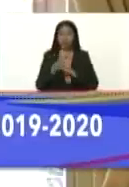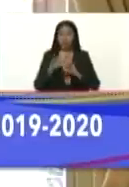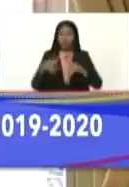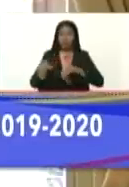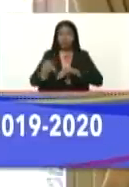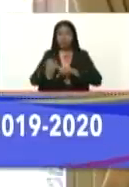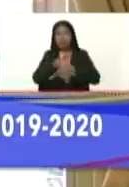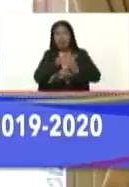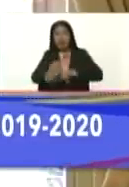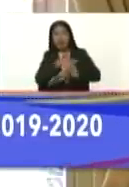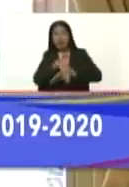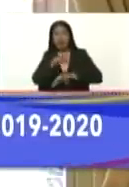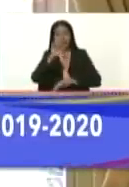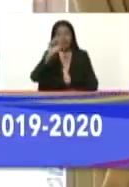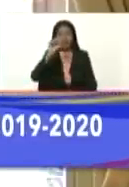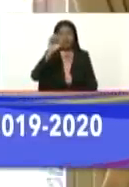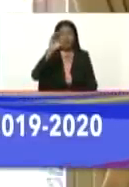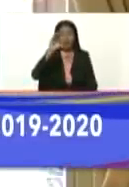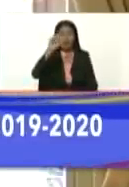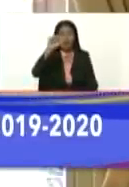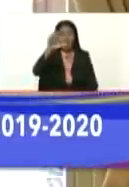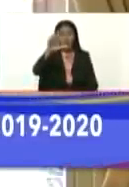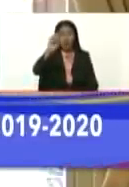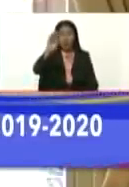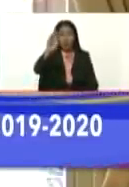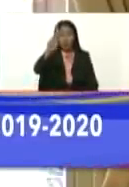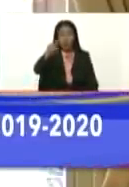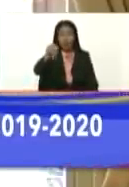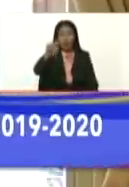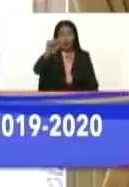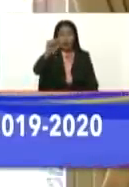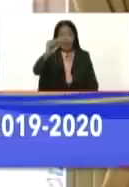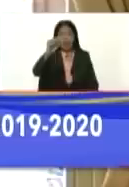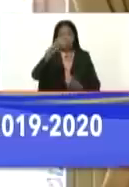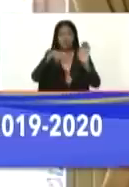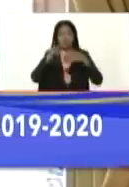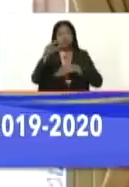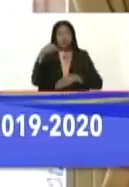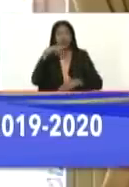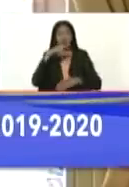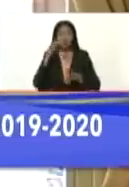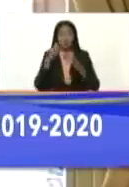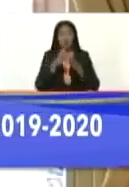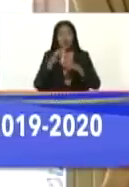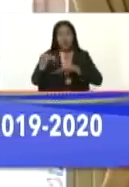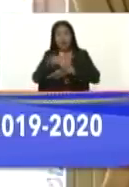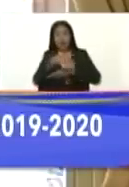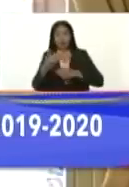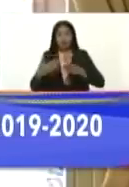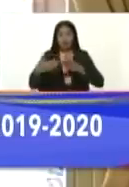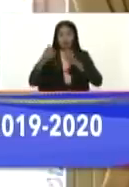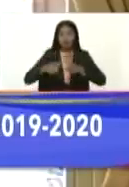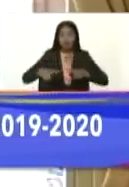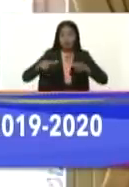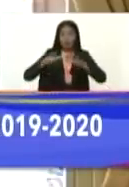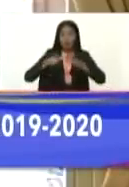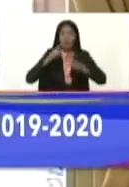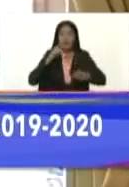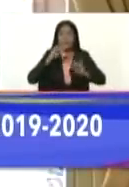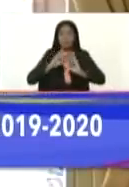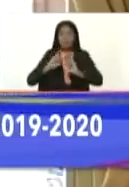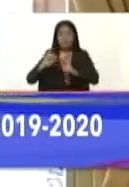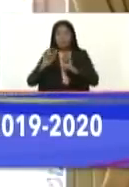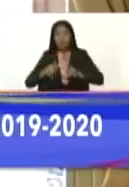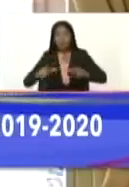calle escalona entre 18 de octubre y calle escalona allá mismo